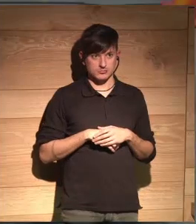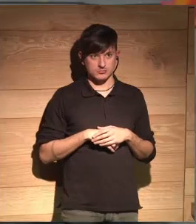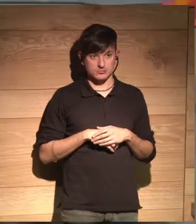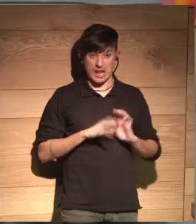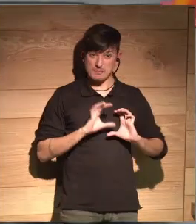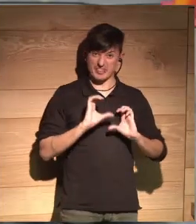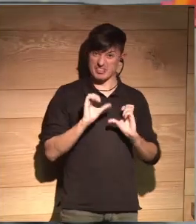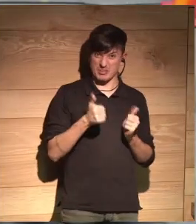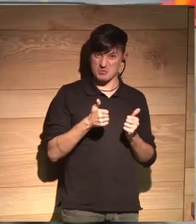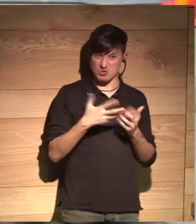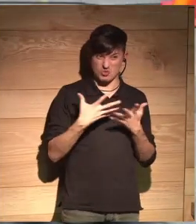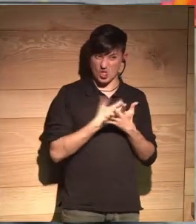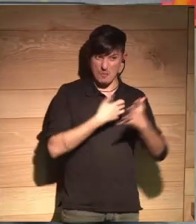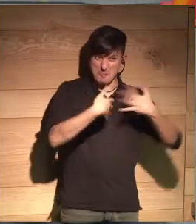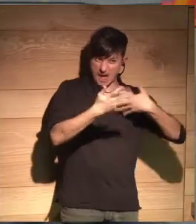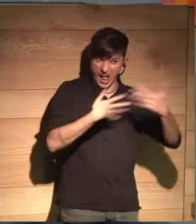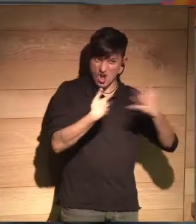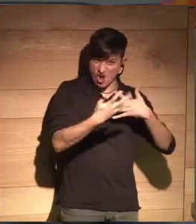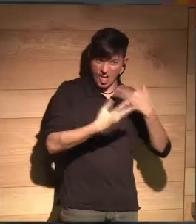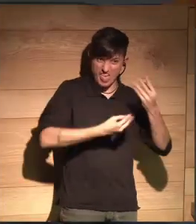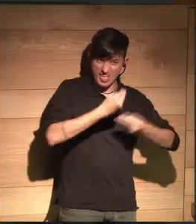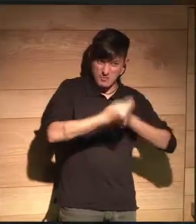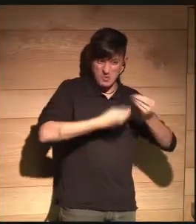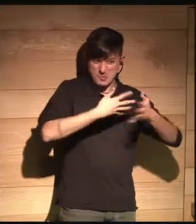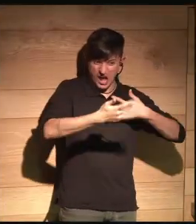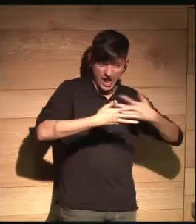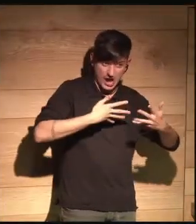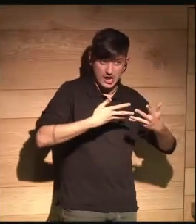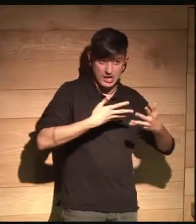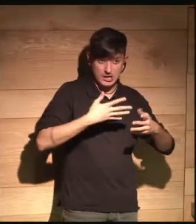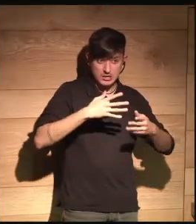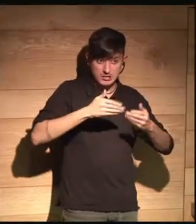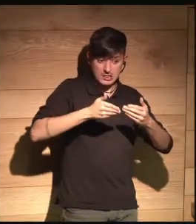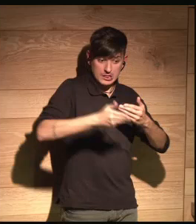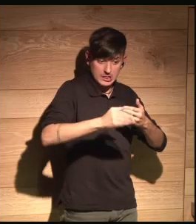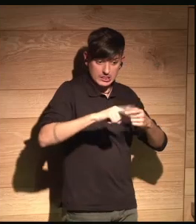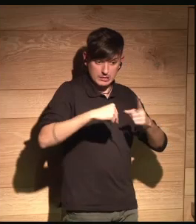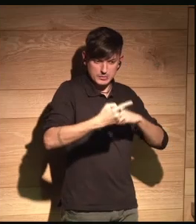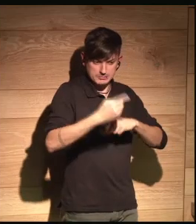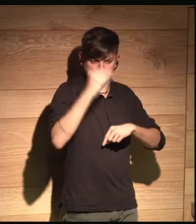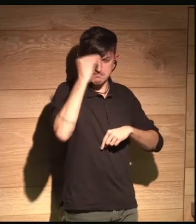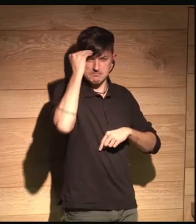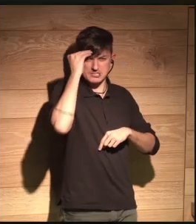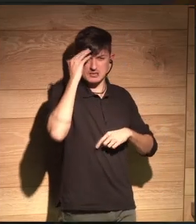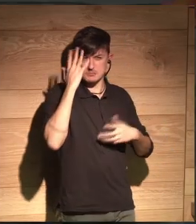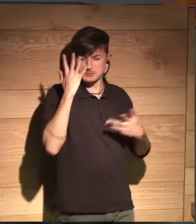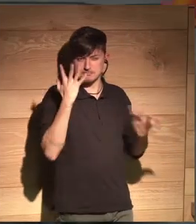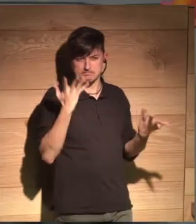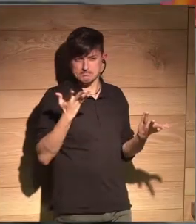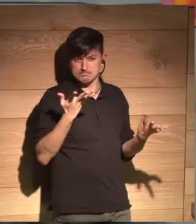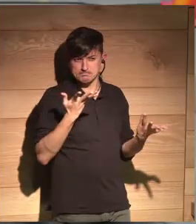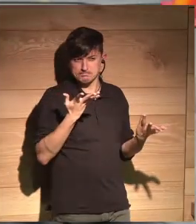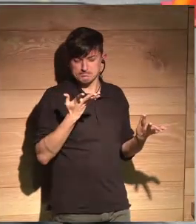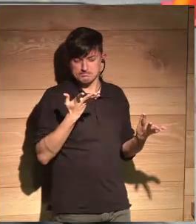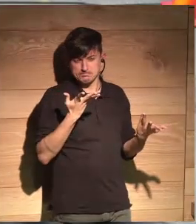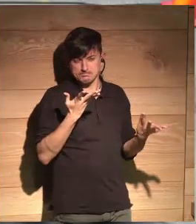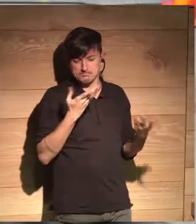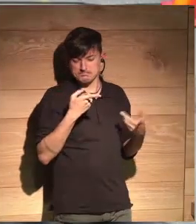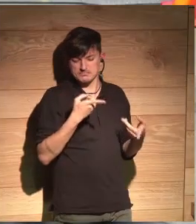al principio lo hacíamos todo manual lo creemos que no que no era muy bueno